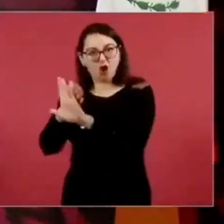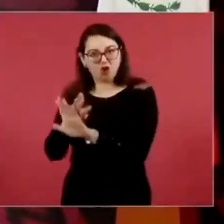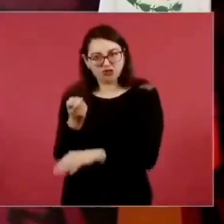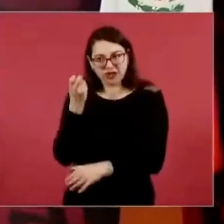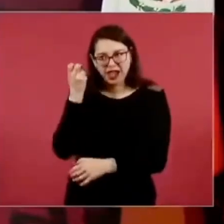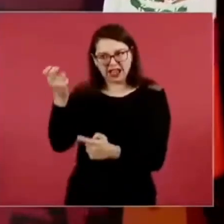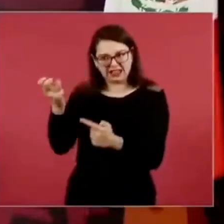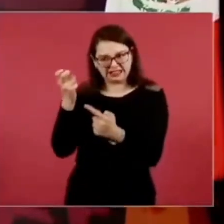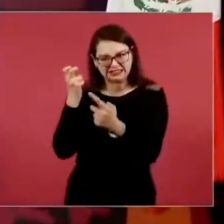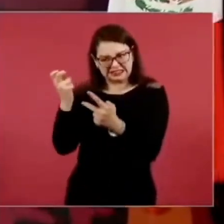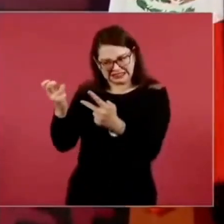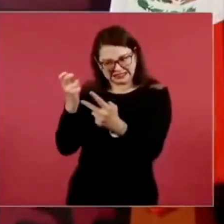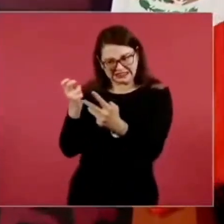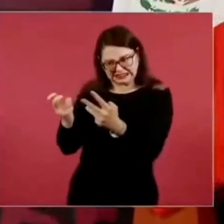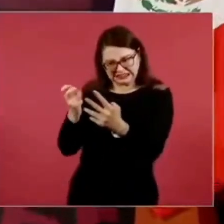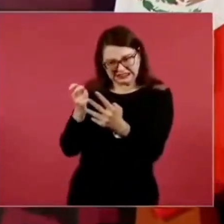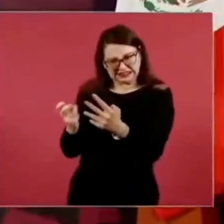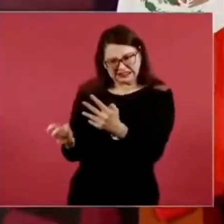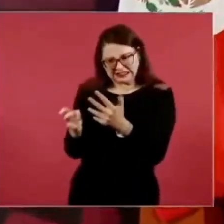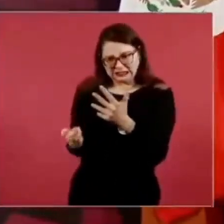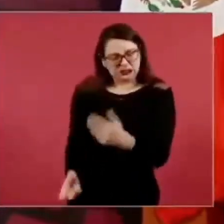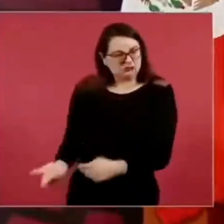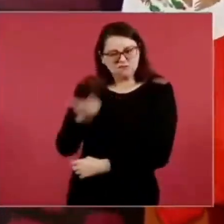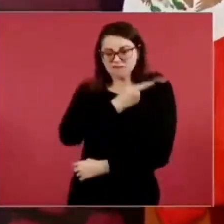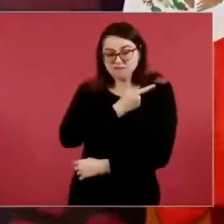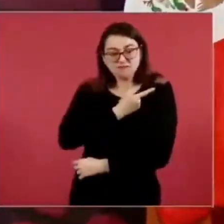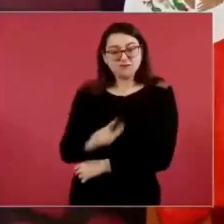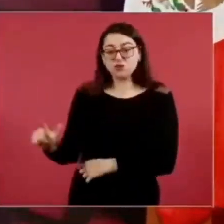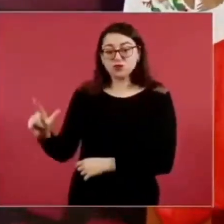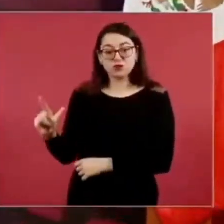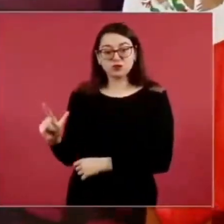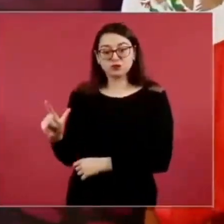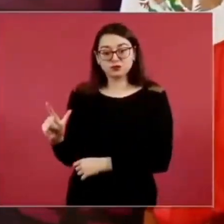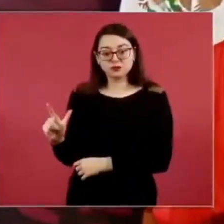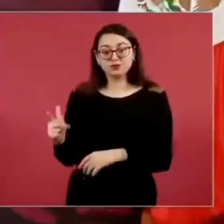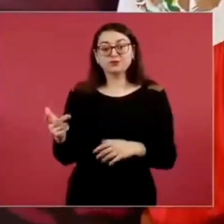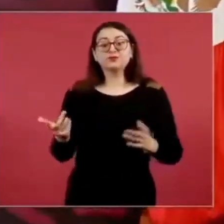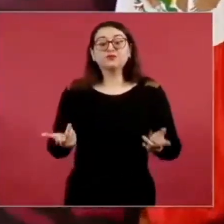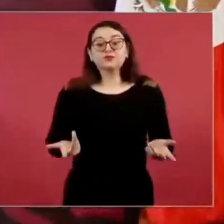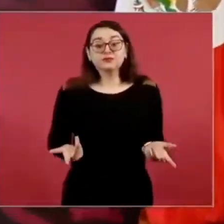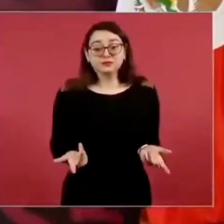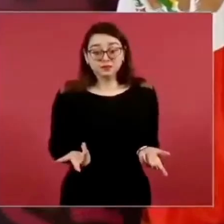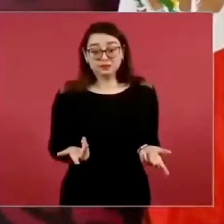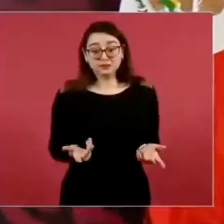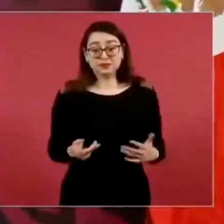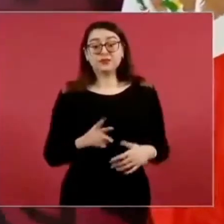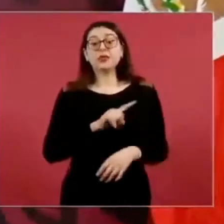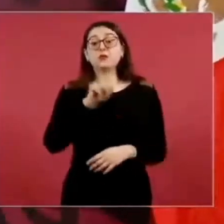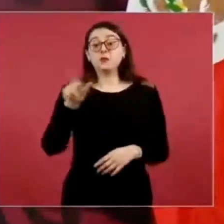una reacción muy fuerte. Entonces, llega el momento de la sucesión